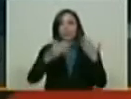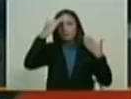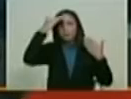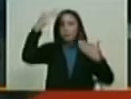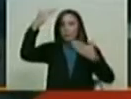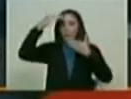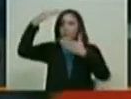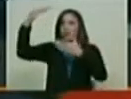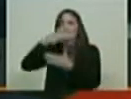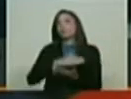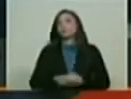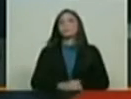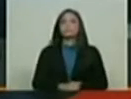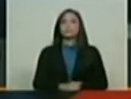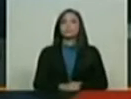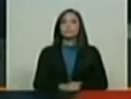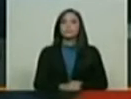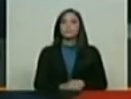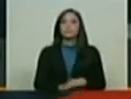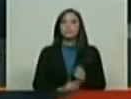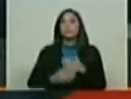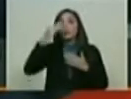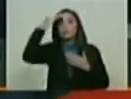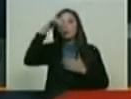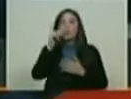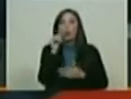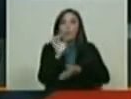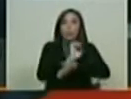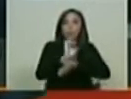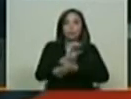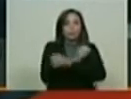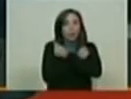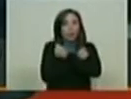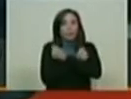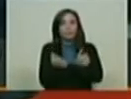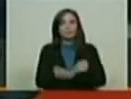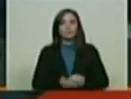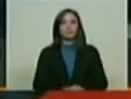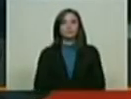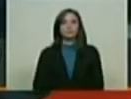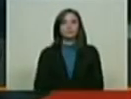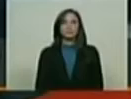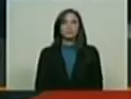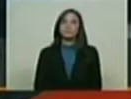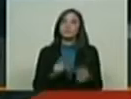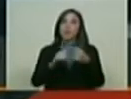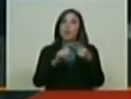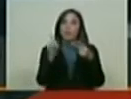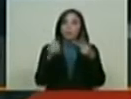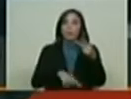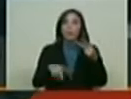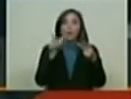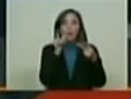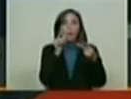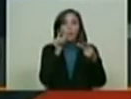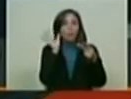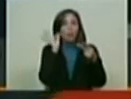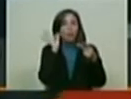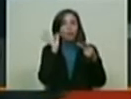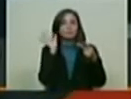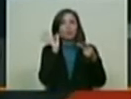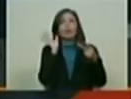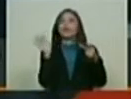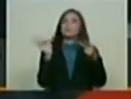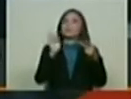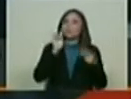Saludamos. Por aquí saludé a un ecuatoriano que me dio un abrazo. A un venezolano, una venezolana que nos